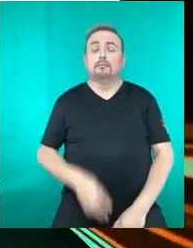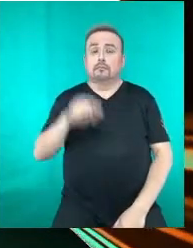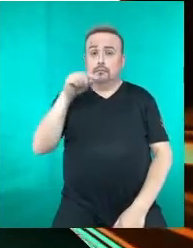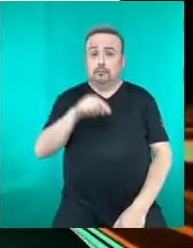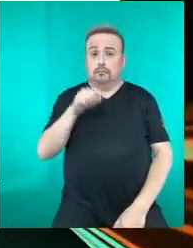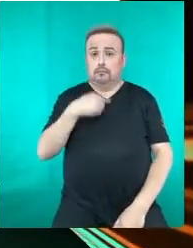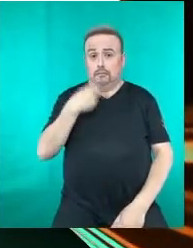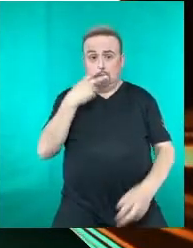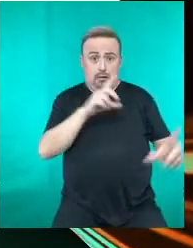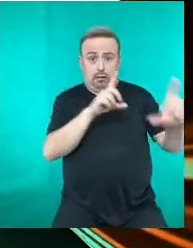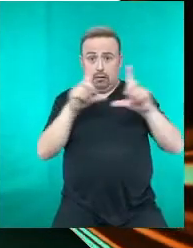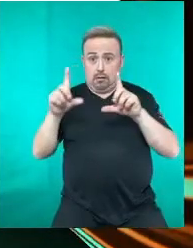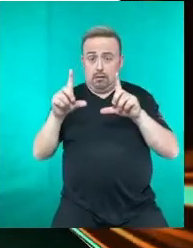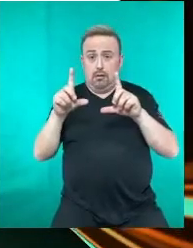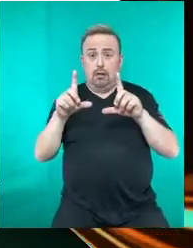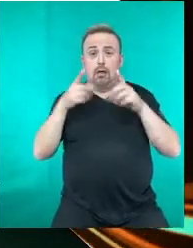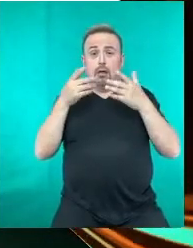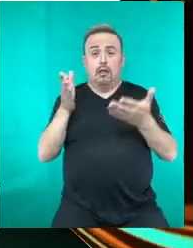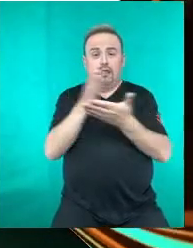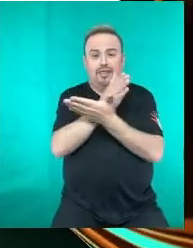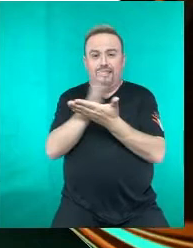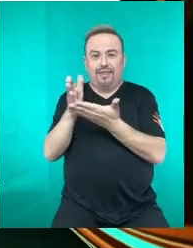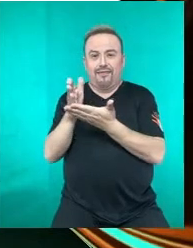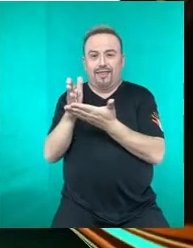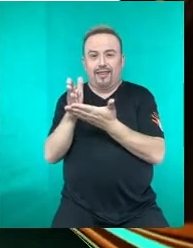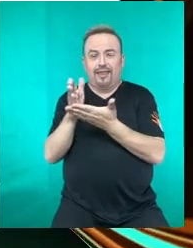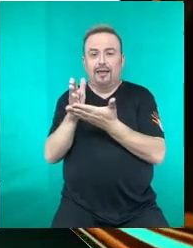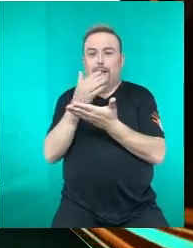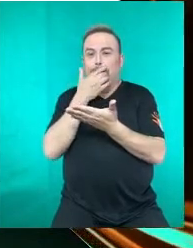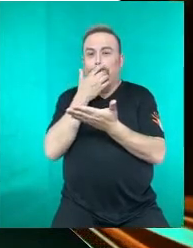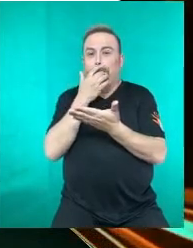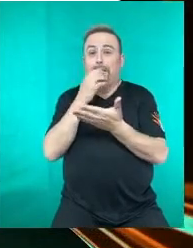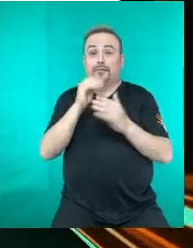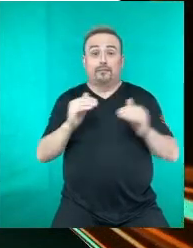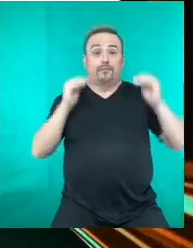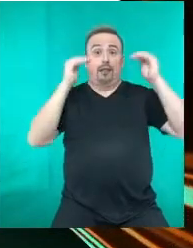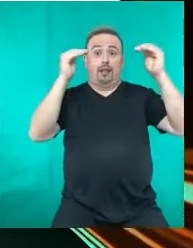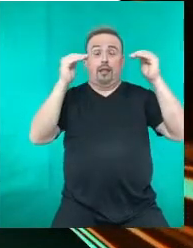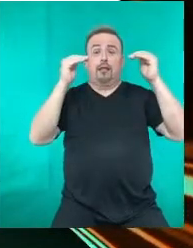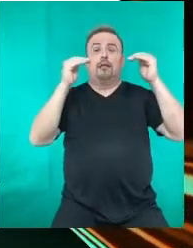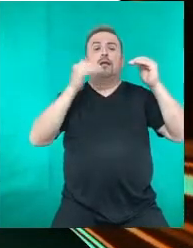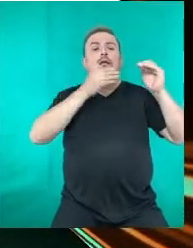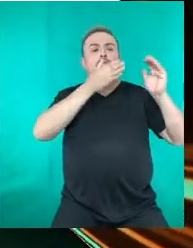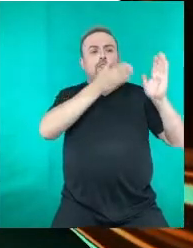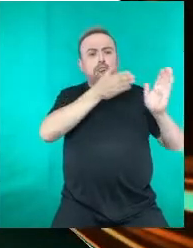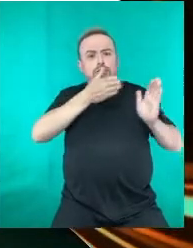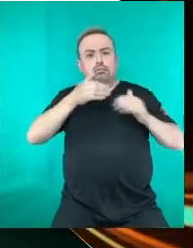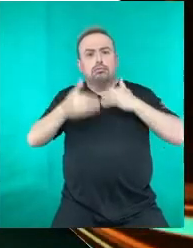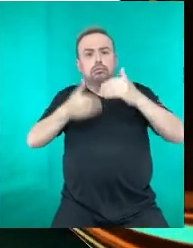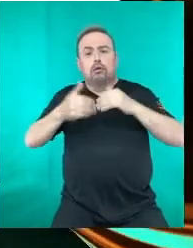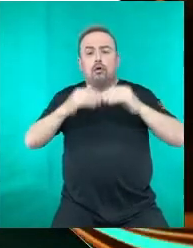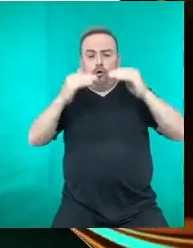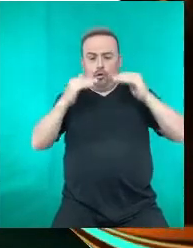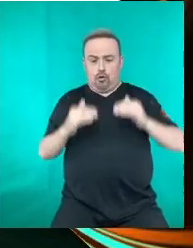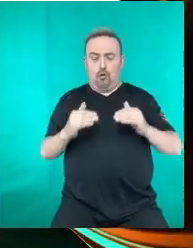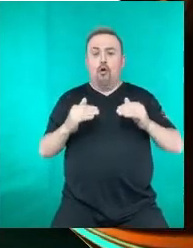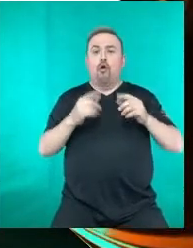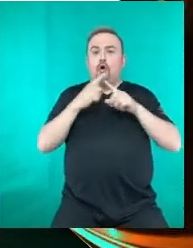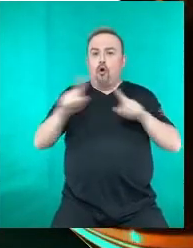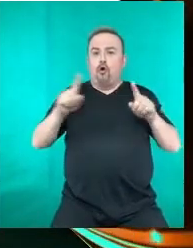ven, se podría dividir en la línea de arriba un proceso y la línea de abajo otro tipo de